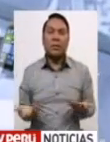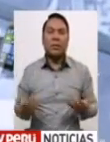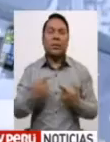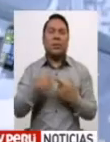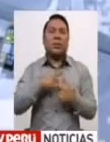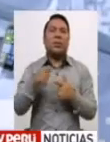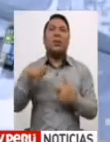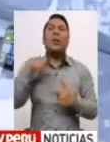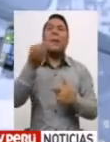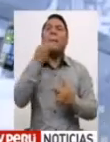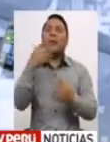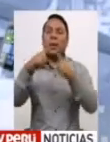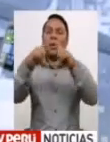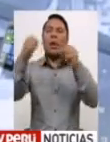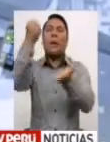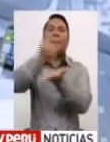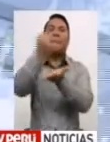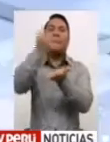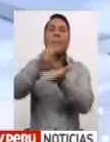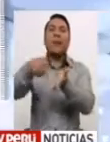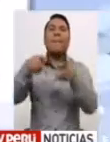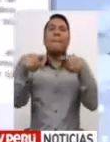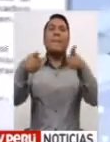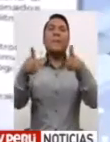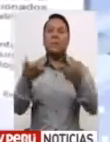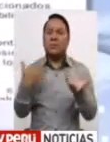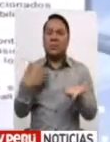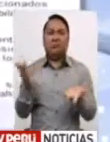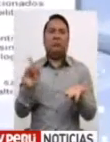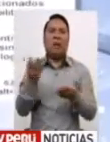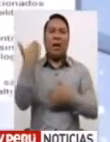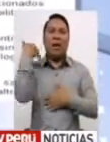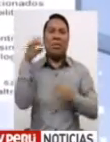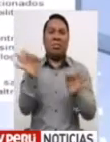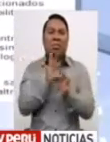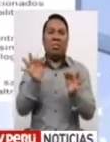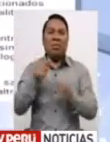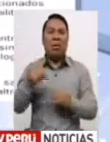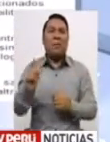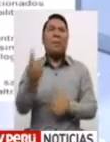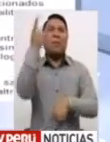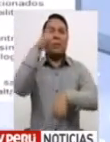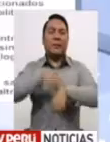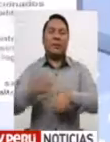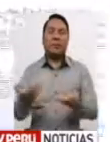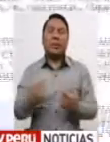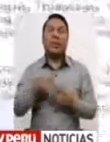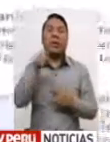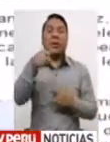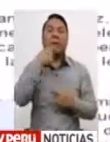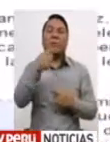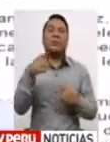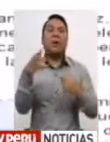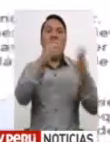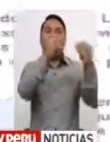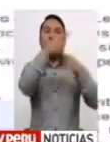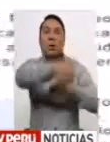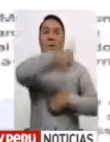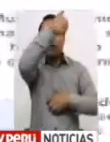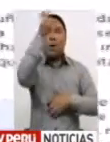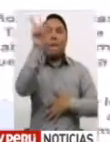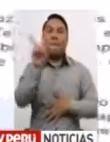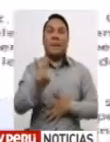visa de trabajo, permisos especiales. A través de un comunicado, la Cancillería peruana informó que las autoridades venezolanas